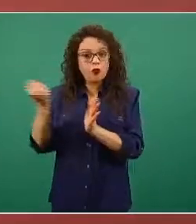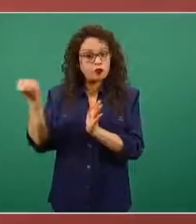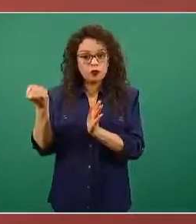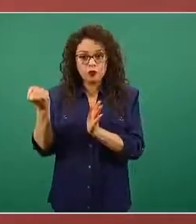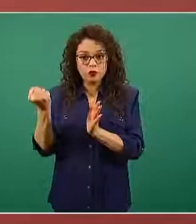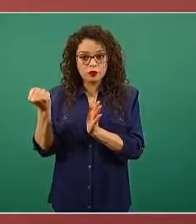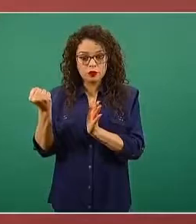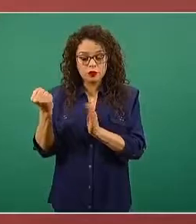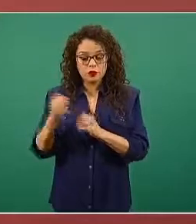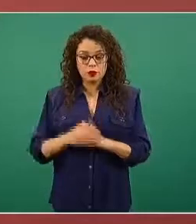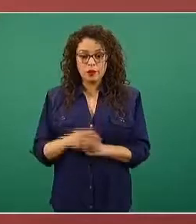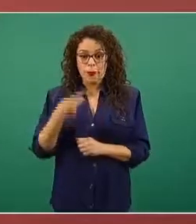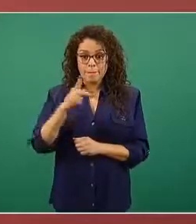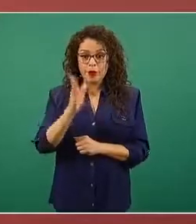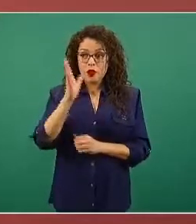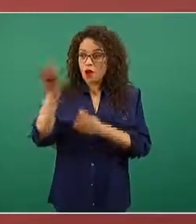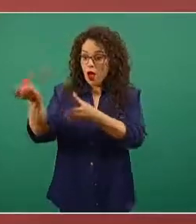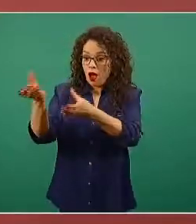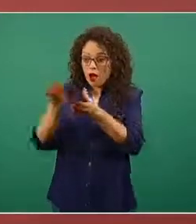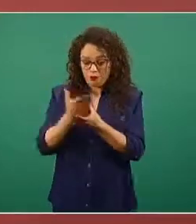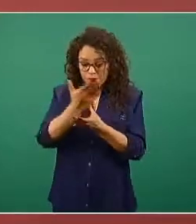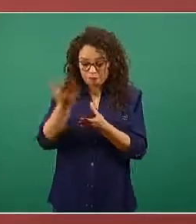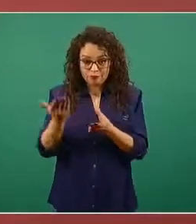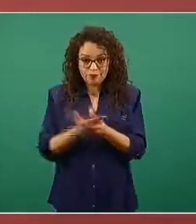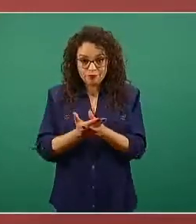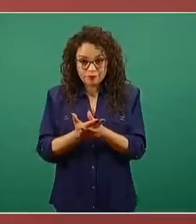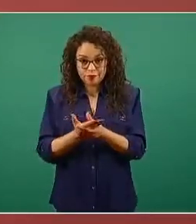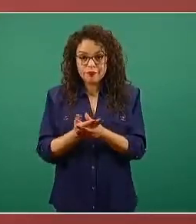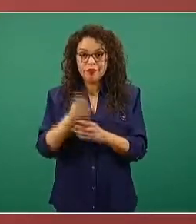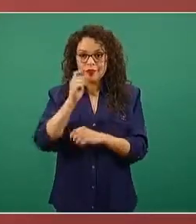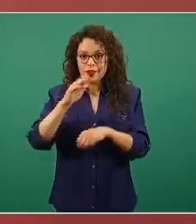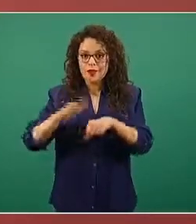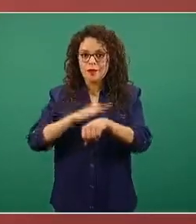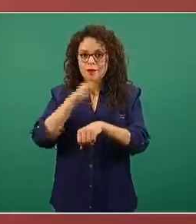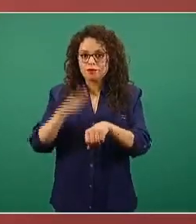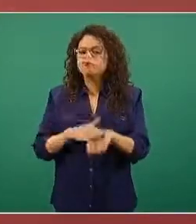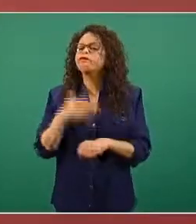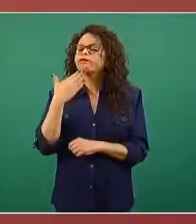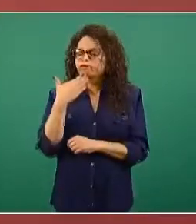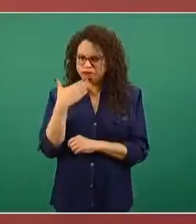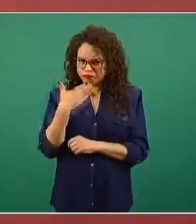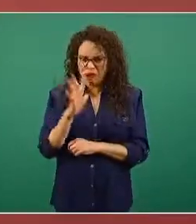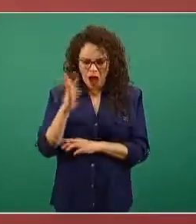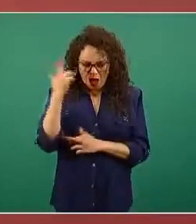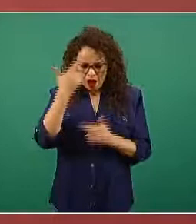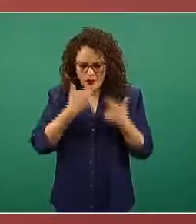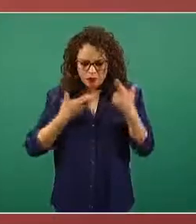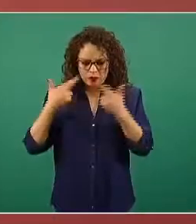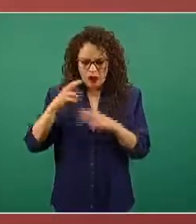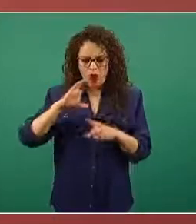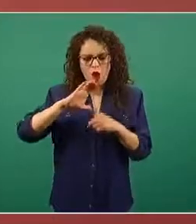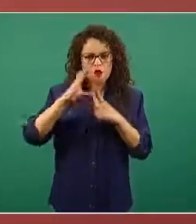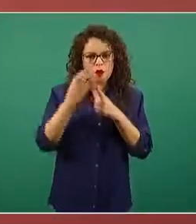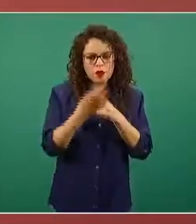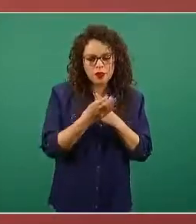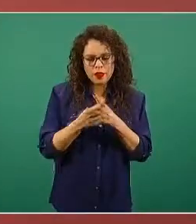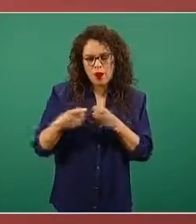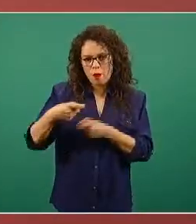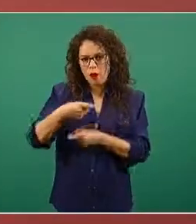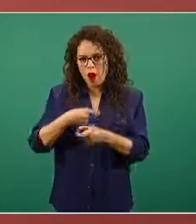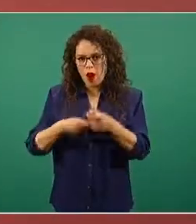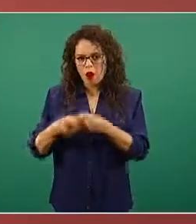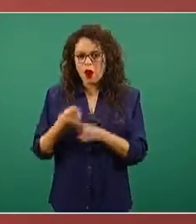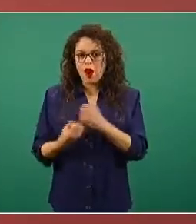parte sustantiva ya recibió una evaluación favorable. El Comité de Moléculas Nuevas de COFEPRIS es